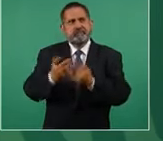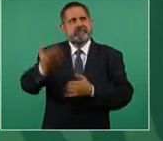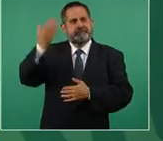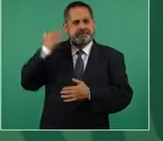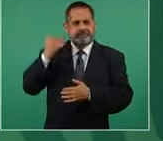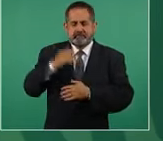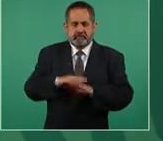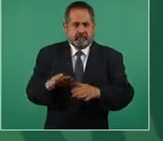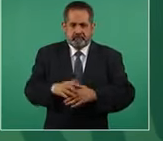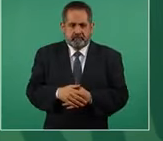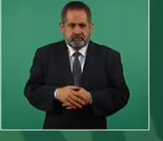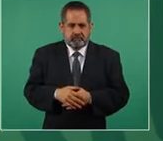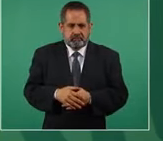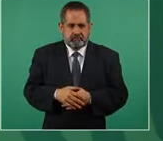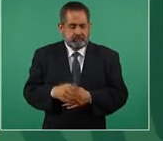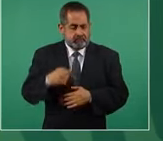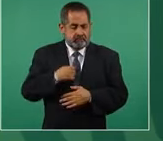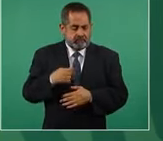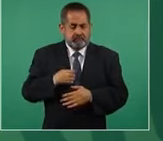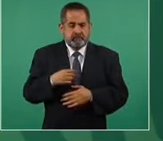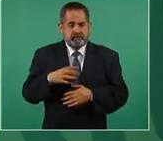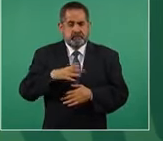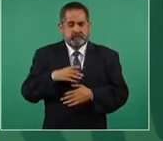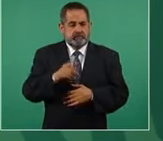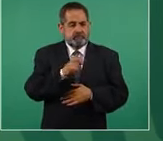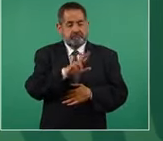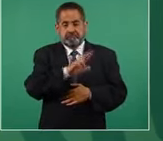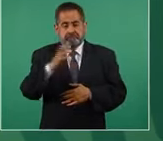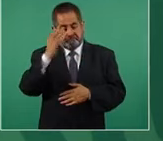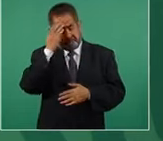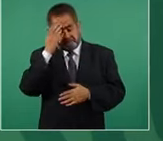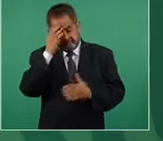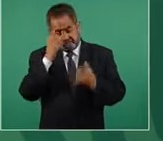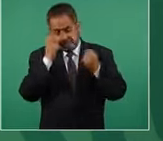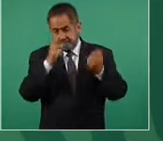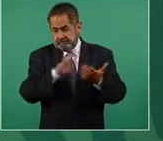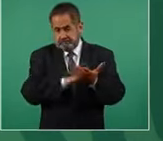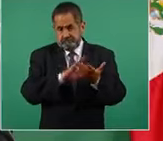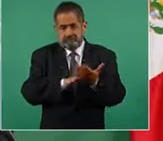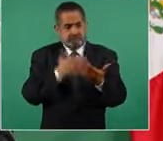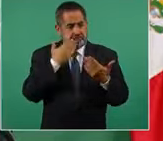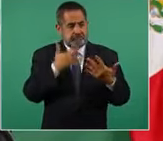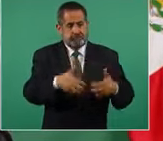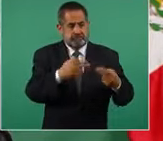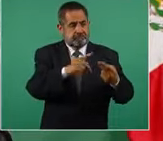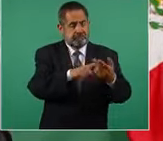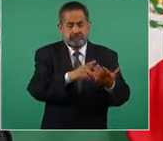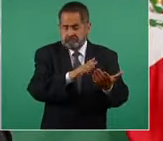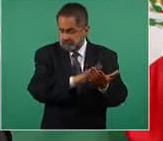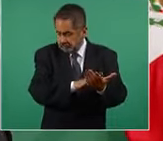Yo tengo hasta que reconocer la actitud de la empresa,